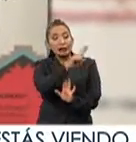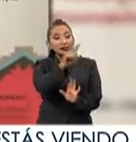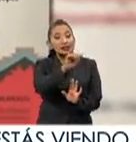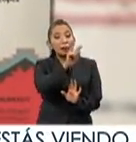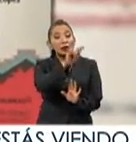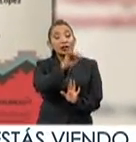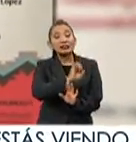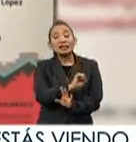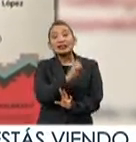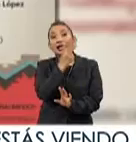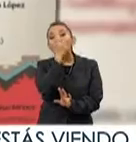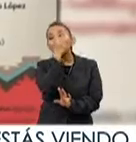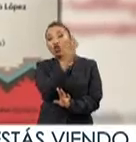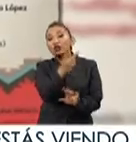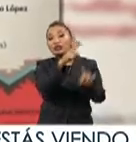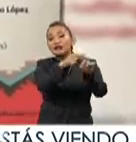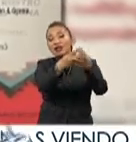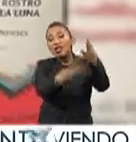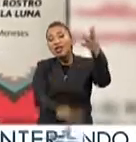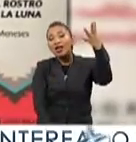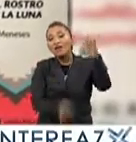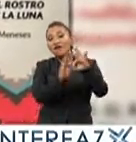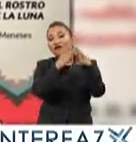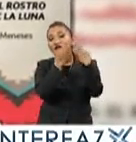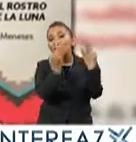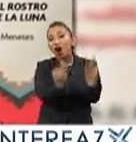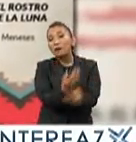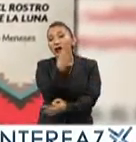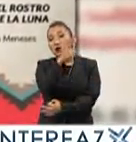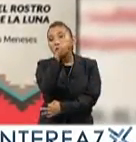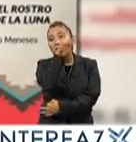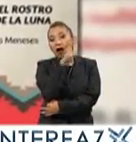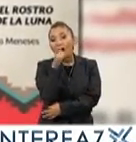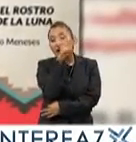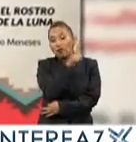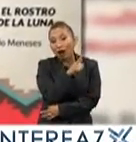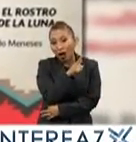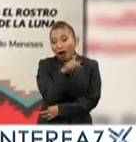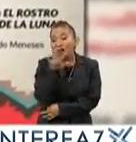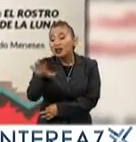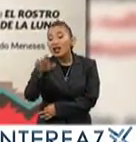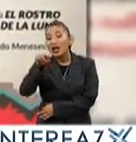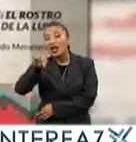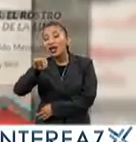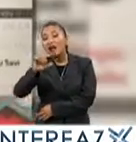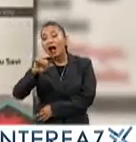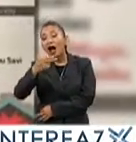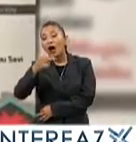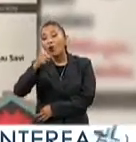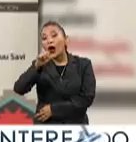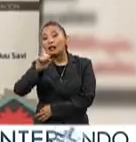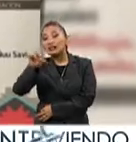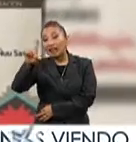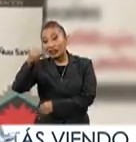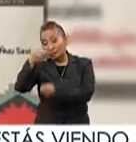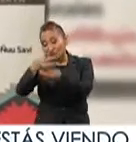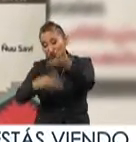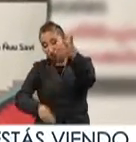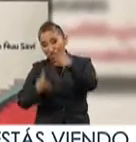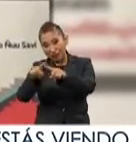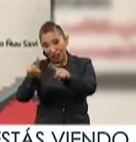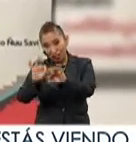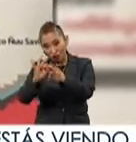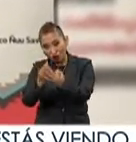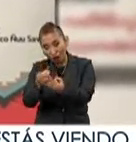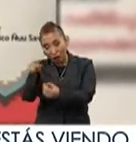zapotecos tienen 62 variantes de su lengua y que los nahuas tienen 30 y que a pesar de que el náhuatl